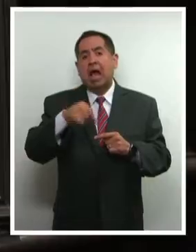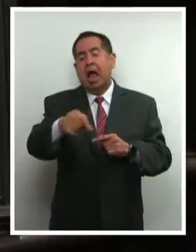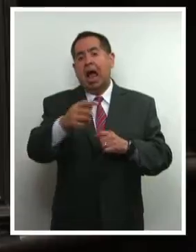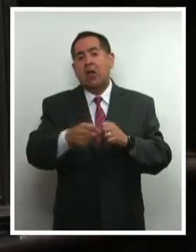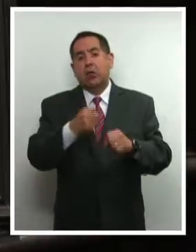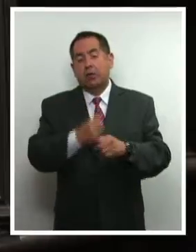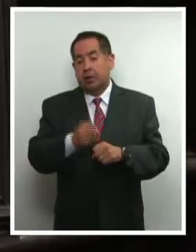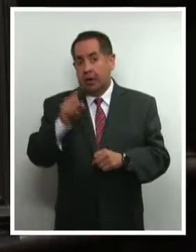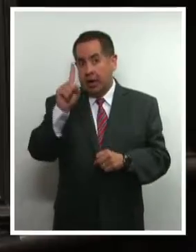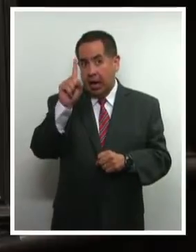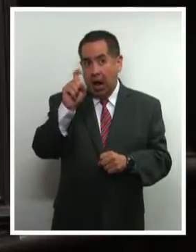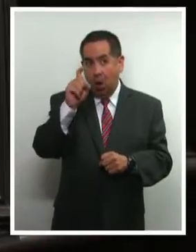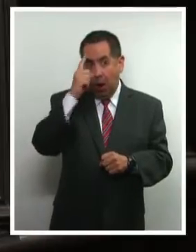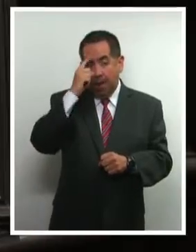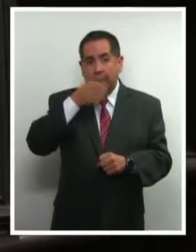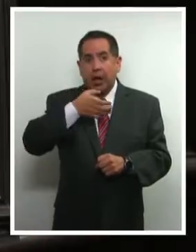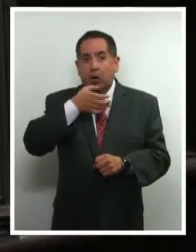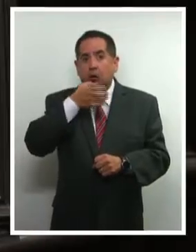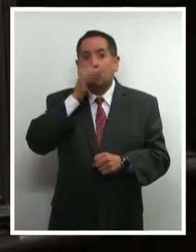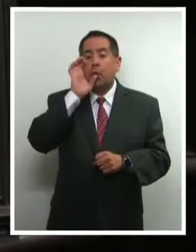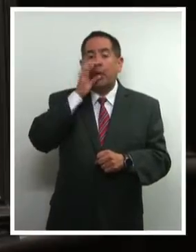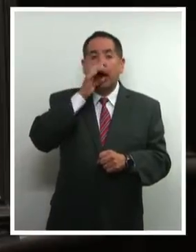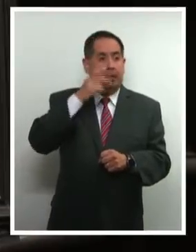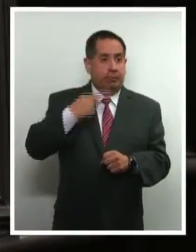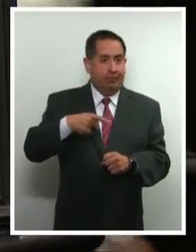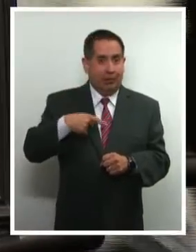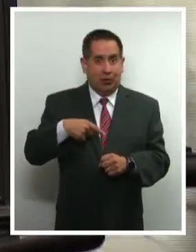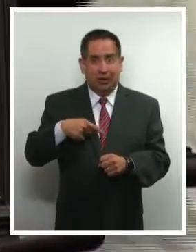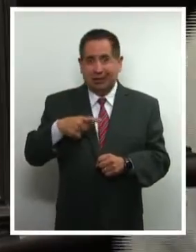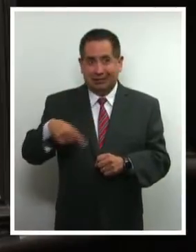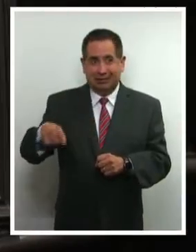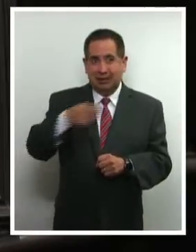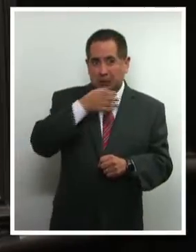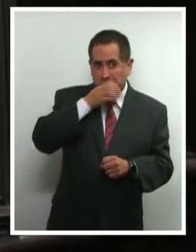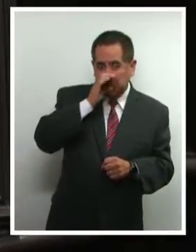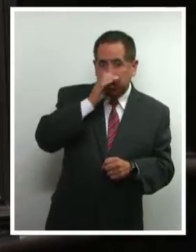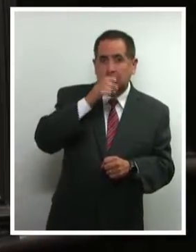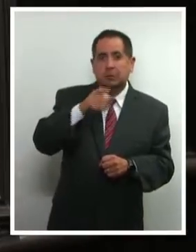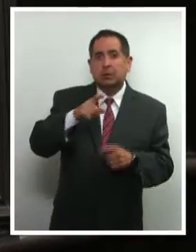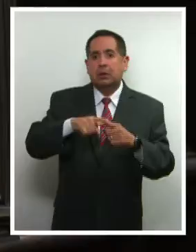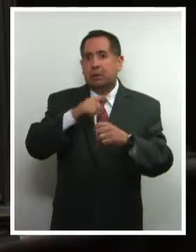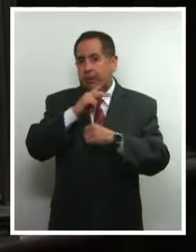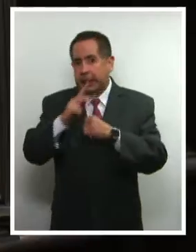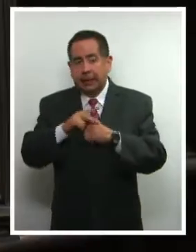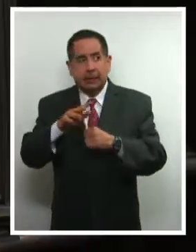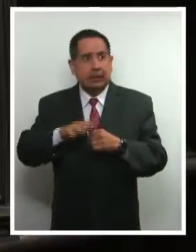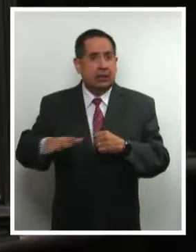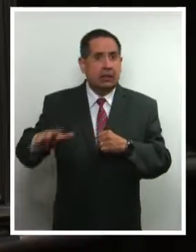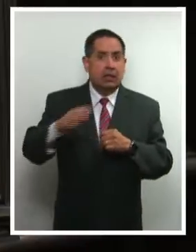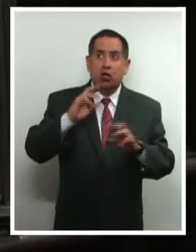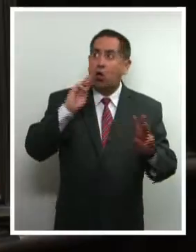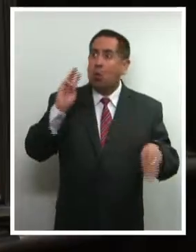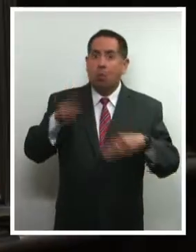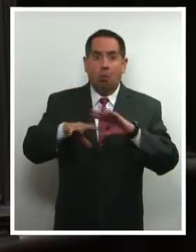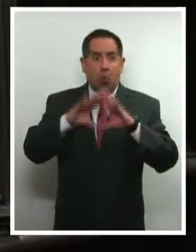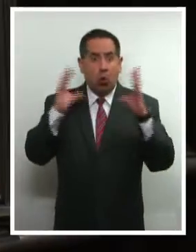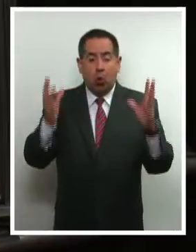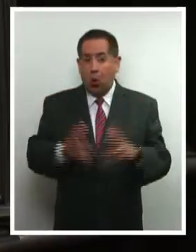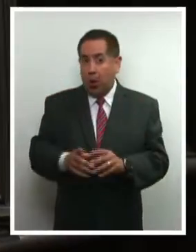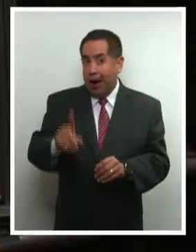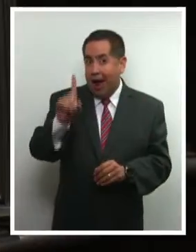el agua de consumo humano en la ciudad, en el país y en muchos lugares del